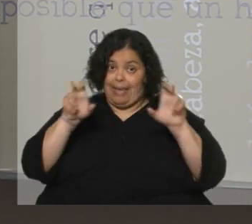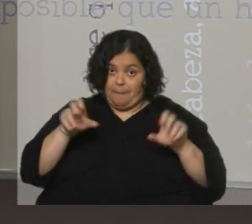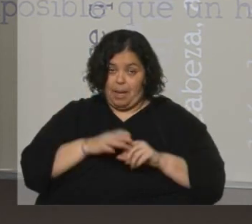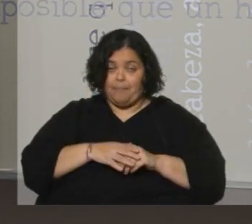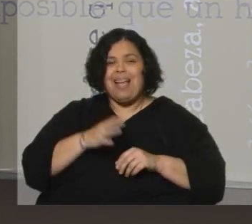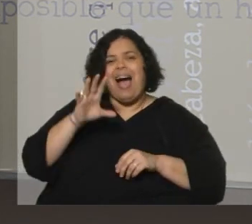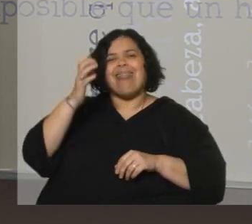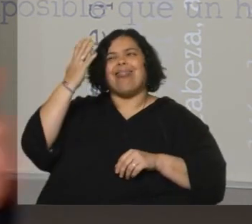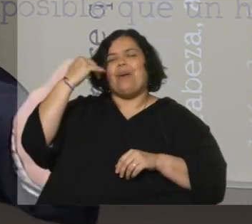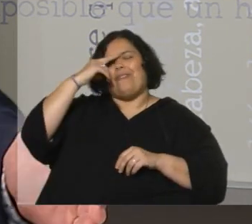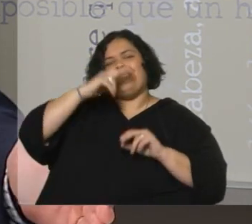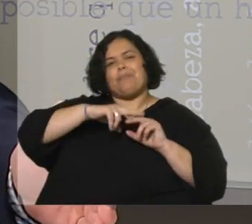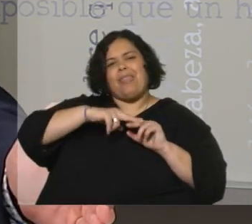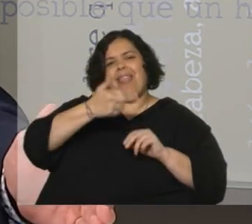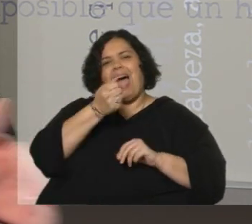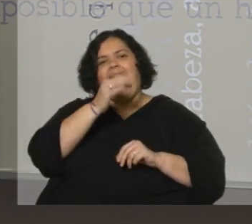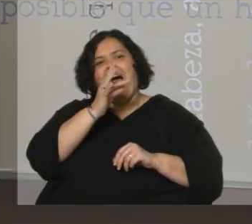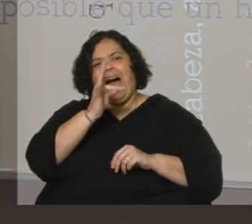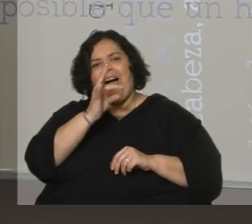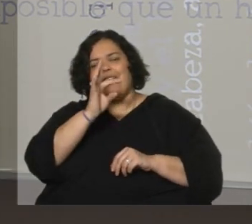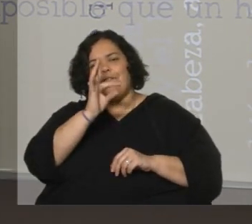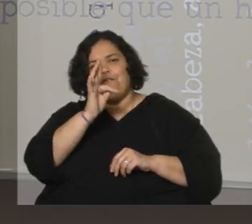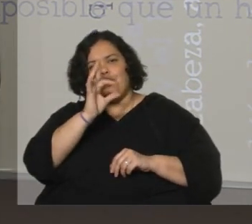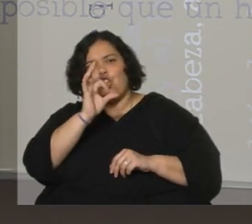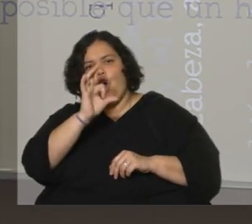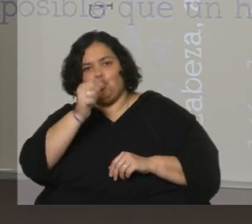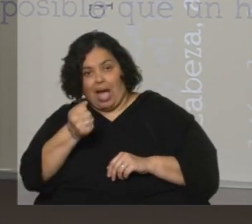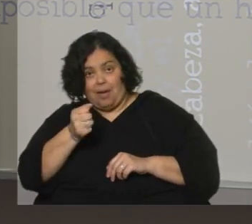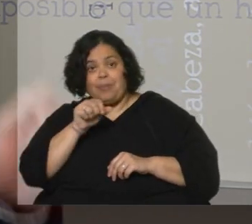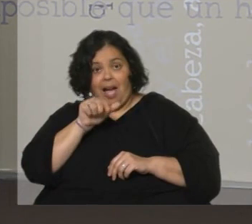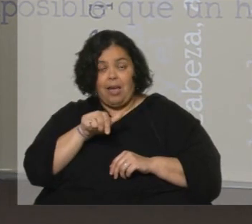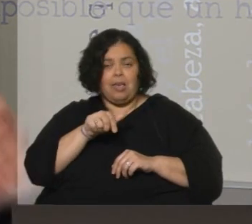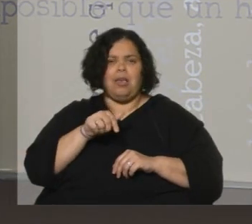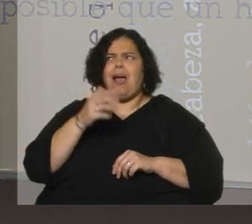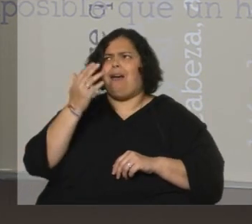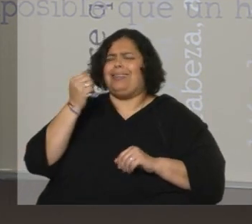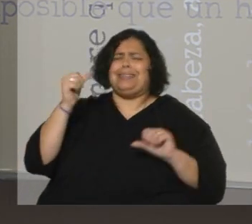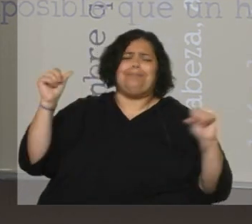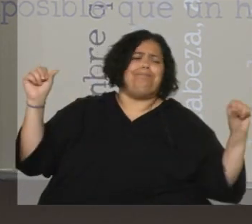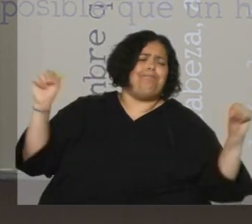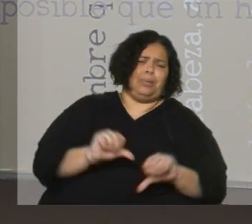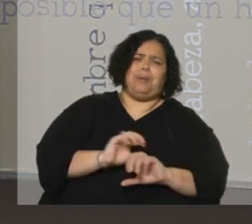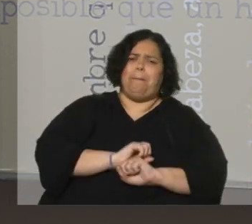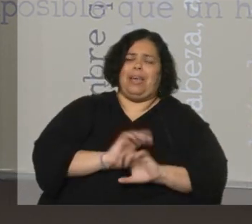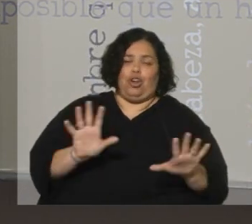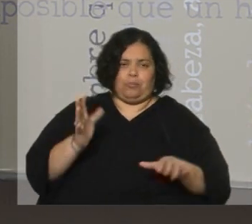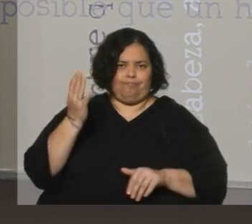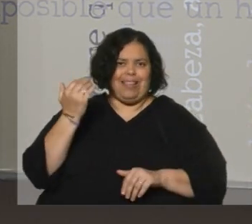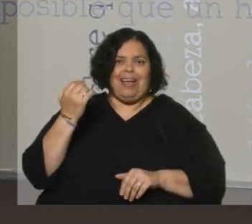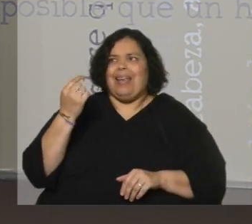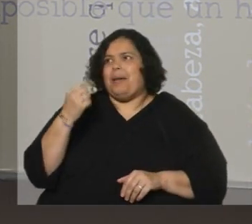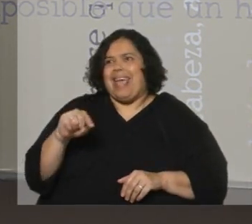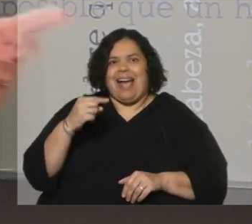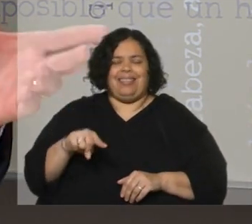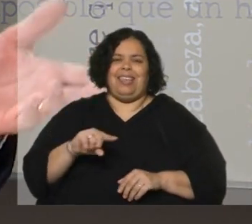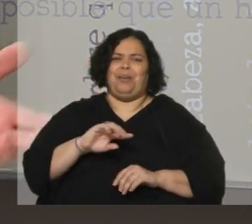cuando reventó La aftosa las empresas ganaderas estaban muy mal económicamente aftosa fue Simplemente si estábamos en os10 terminamos men2 por un tema sanitario pero ya desde ese punto de vista